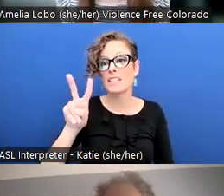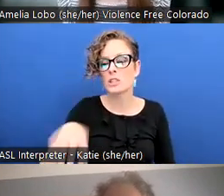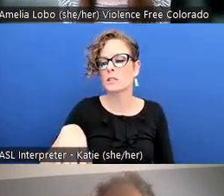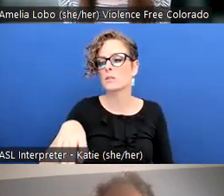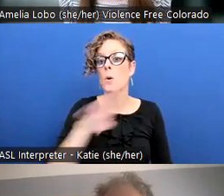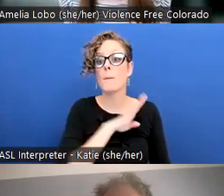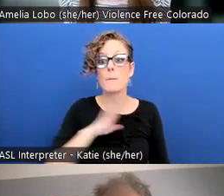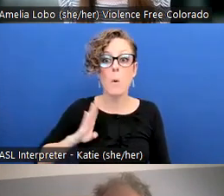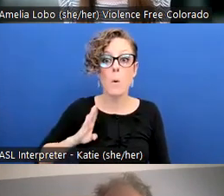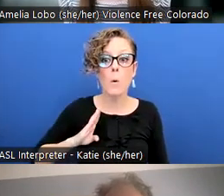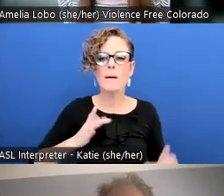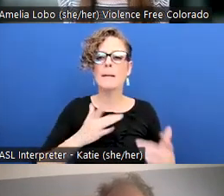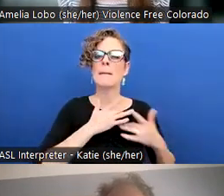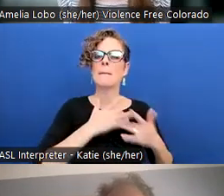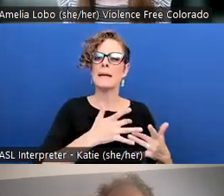tiempo.